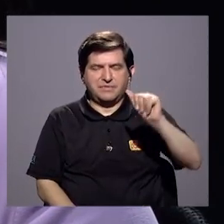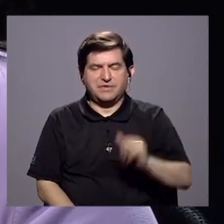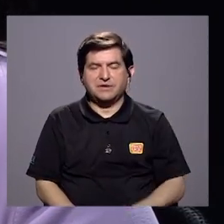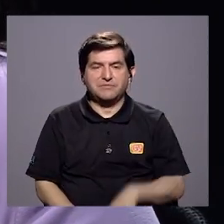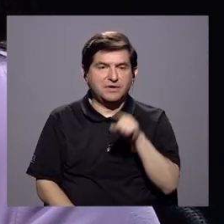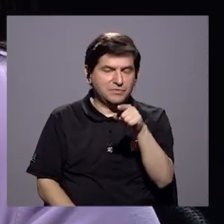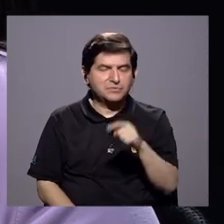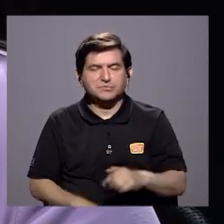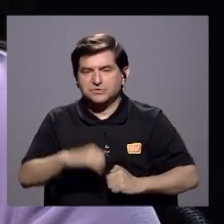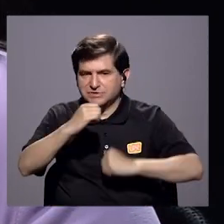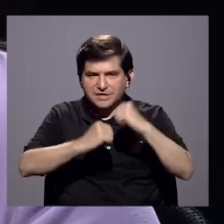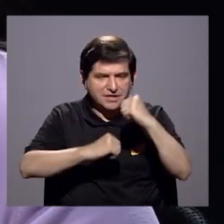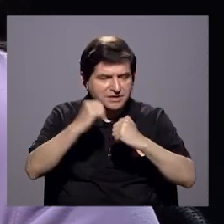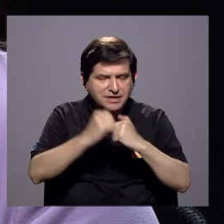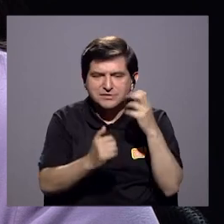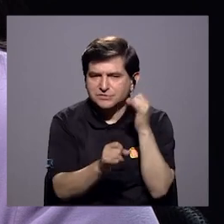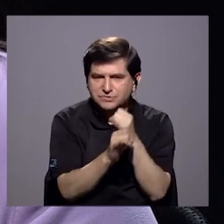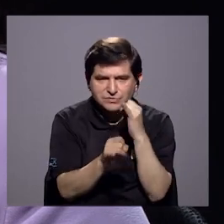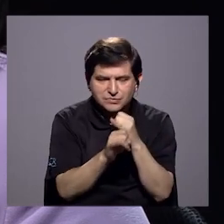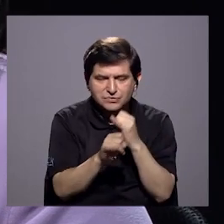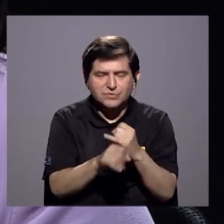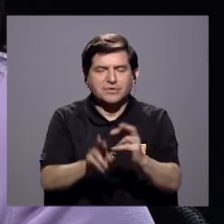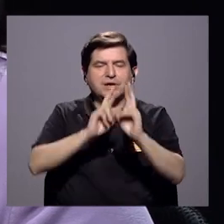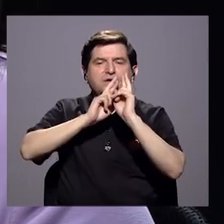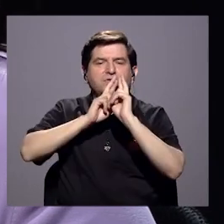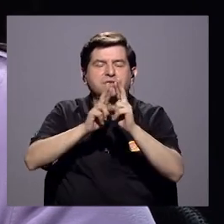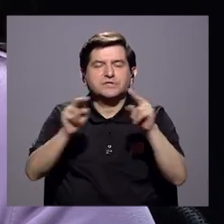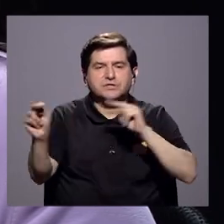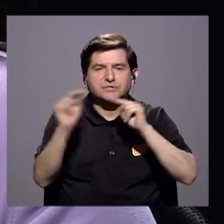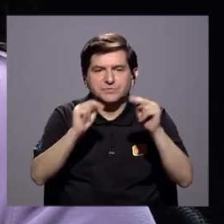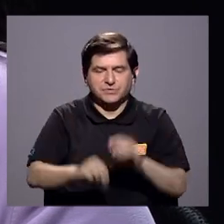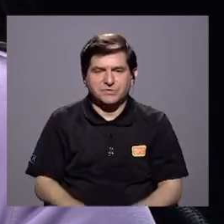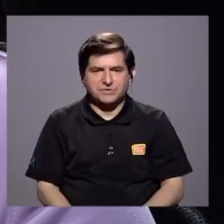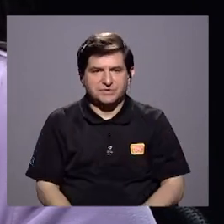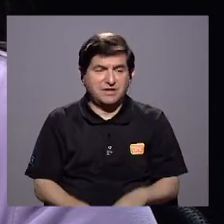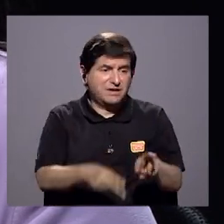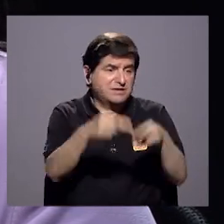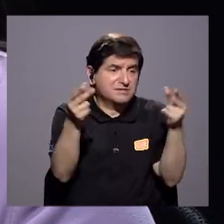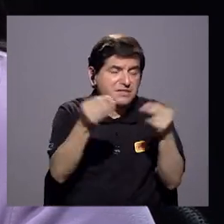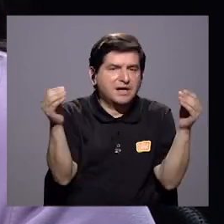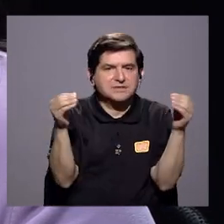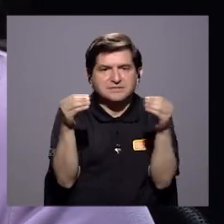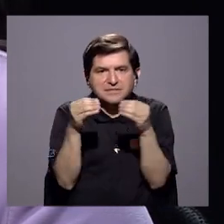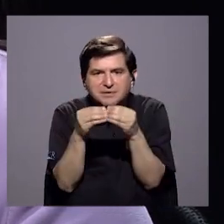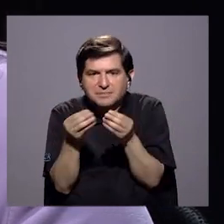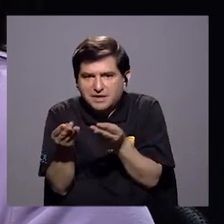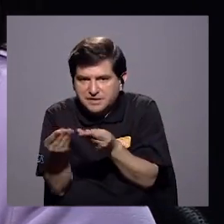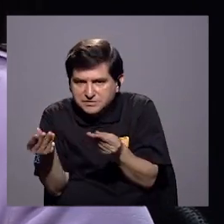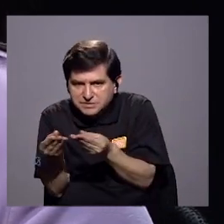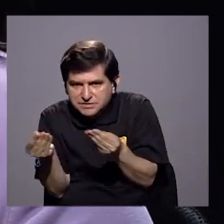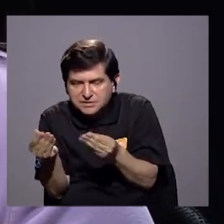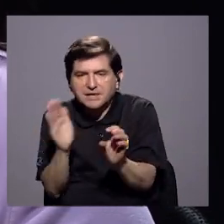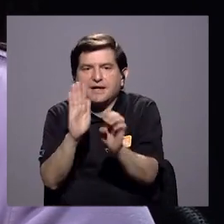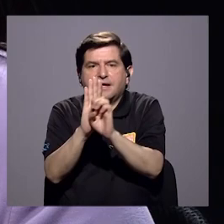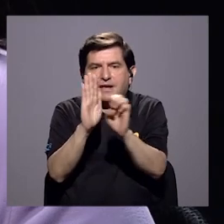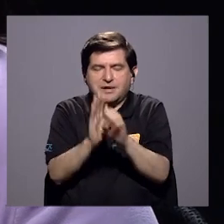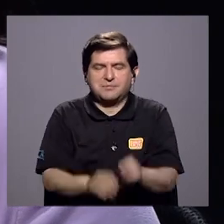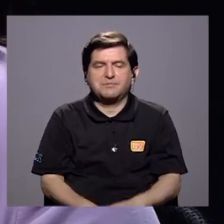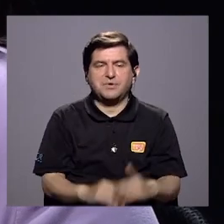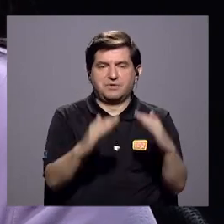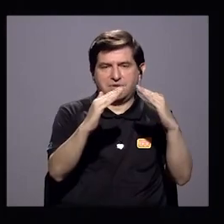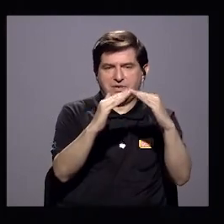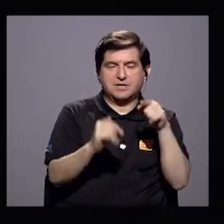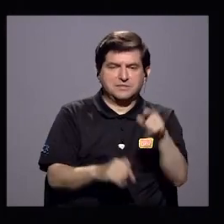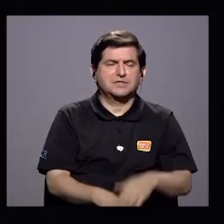tiene una estructura que tiene que responder a su negocio. Si usted está gastando más de lo que produce, incluso podemos dar el ejemplo en la